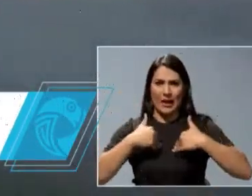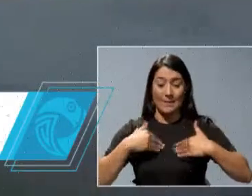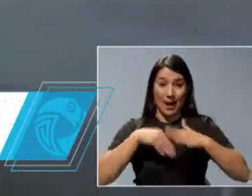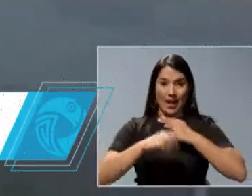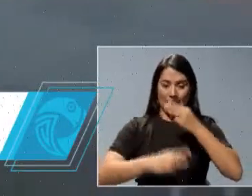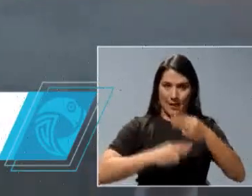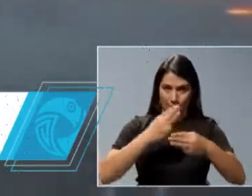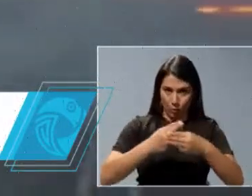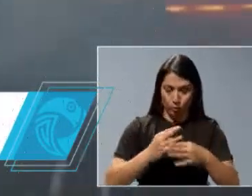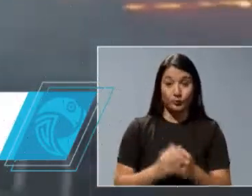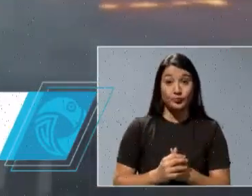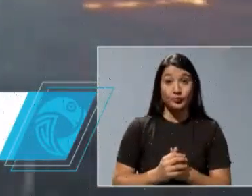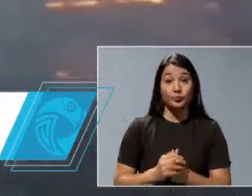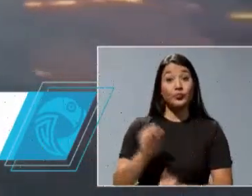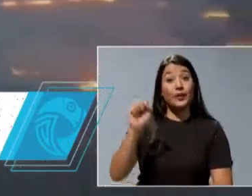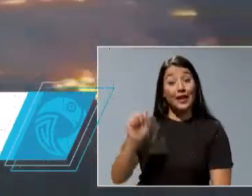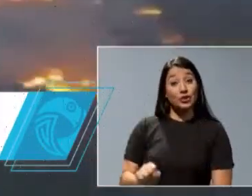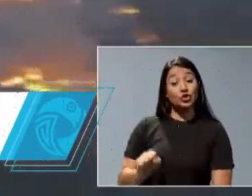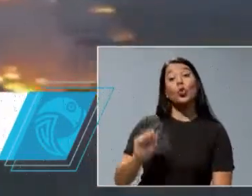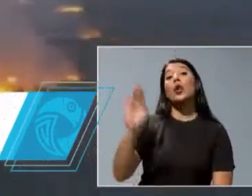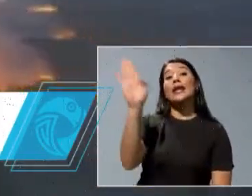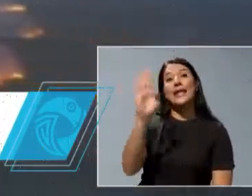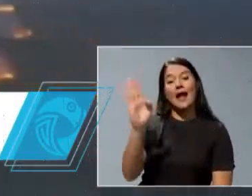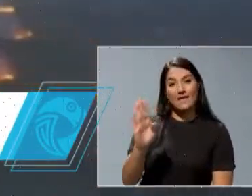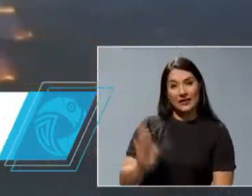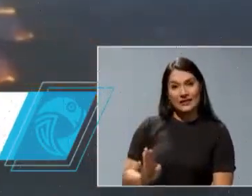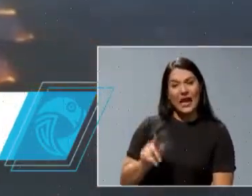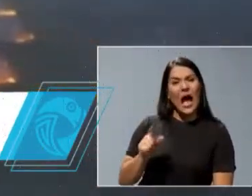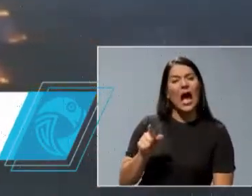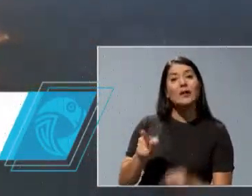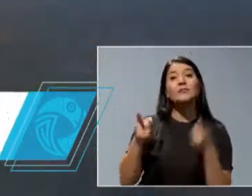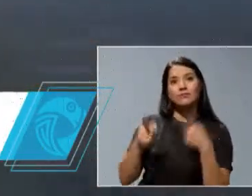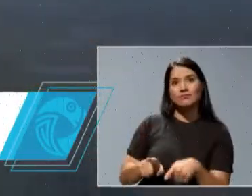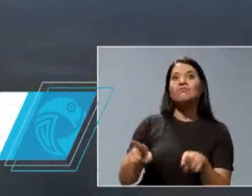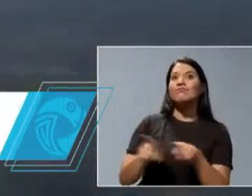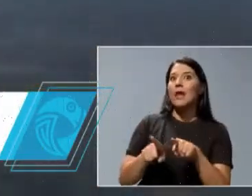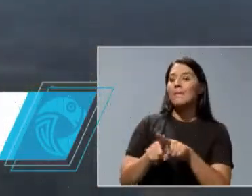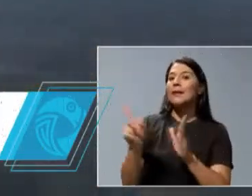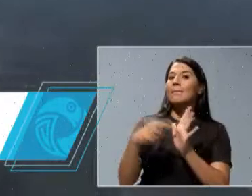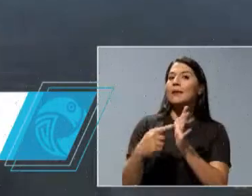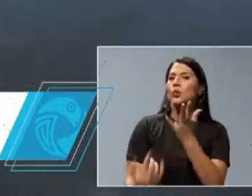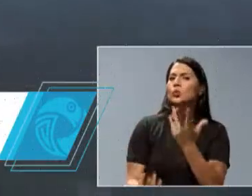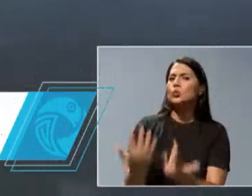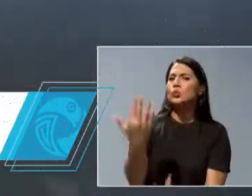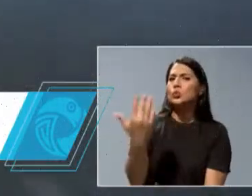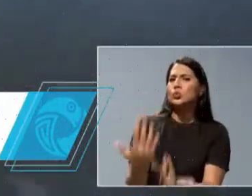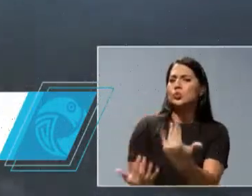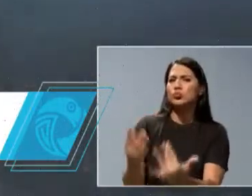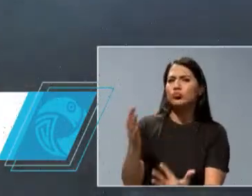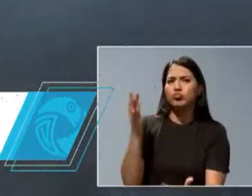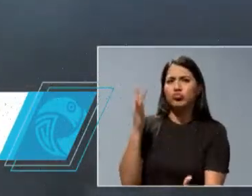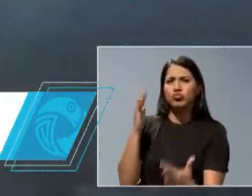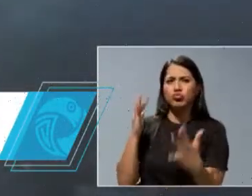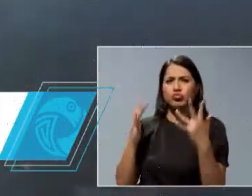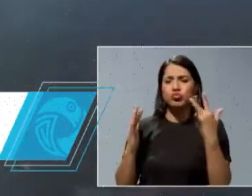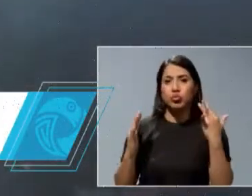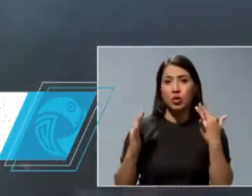Precisamente en el sur de Brasil, en el estado de Mato Grosso, se produjeron también más de 1.000 incendios forestales en